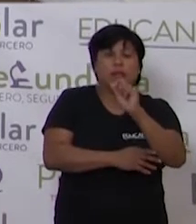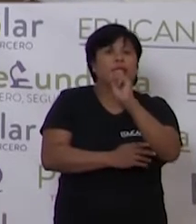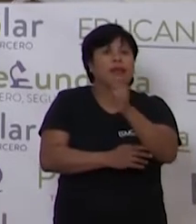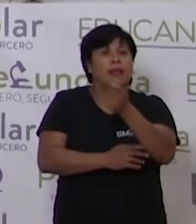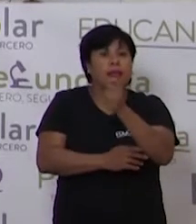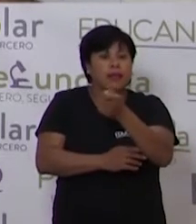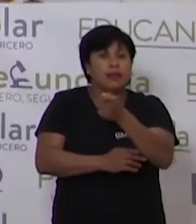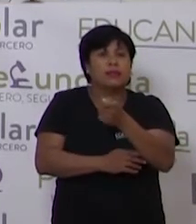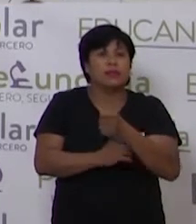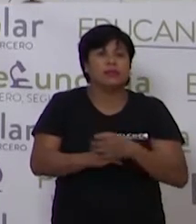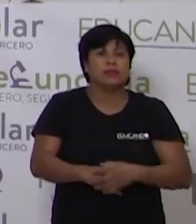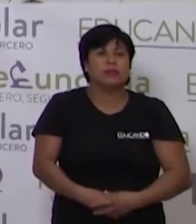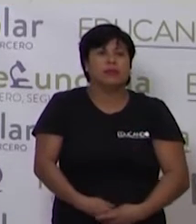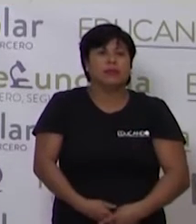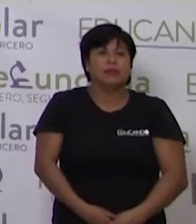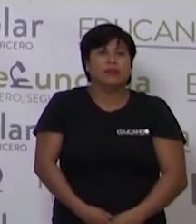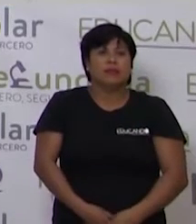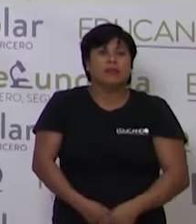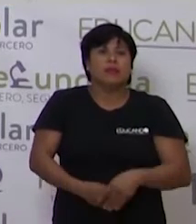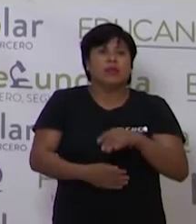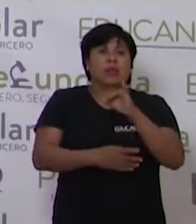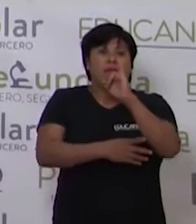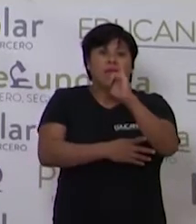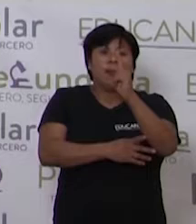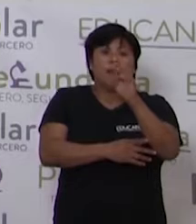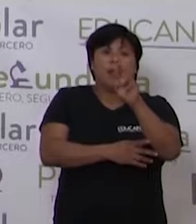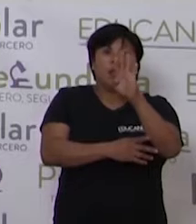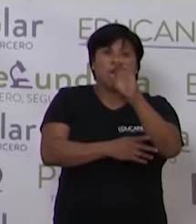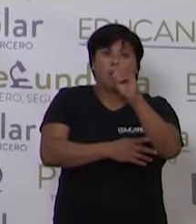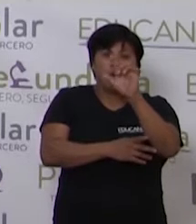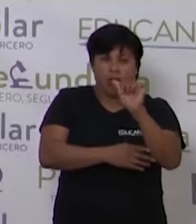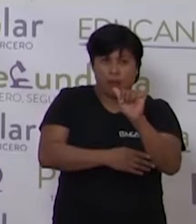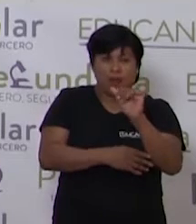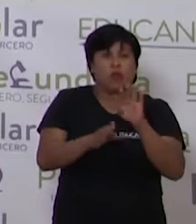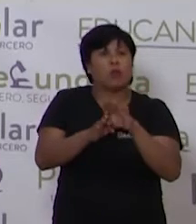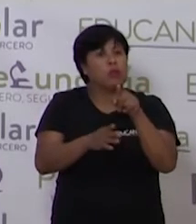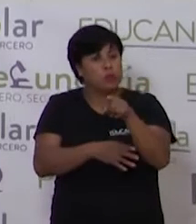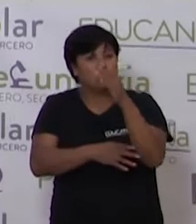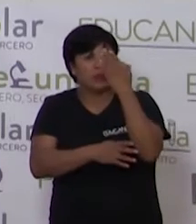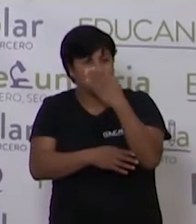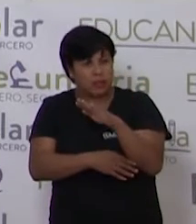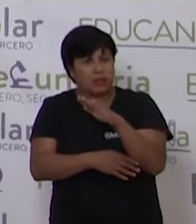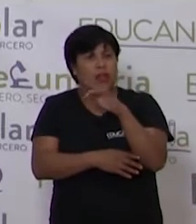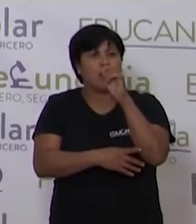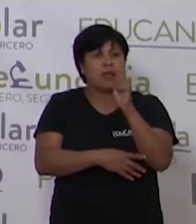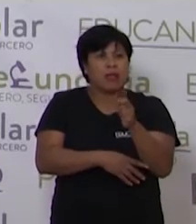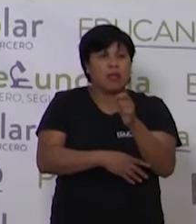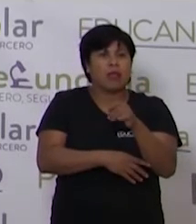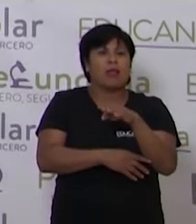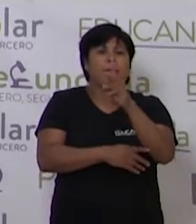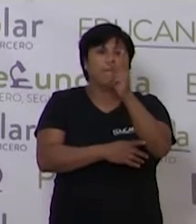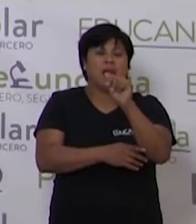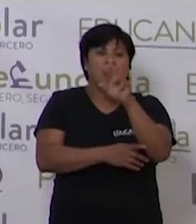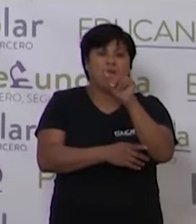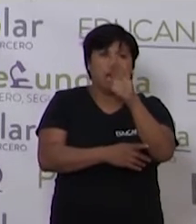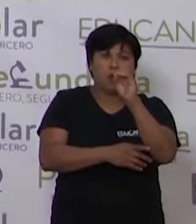es la hipérbola y, como ya sabemos, la